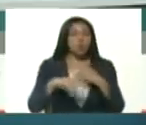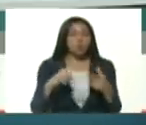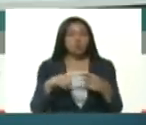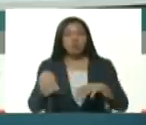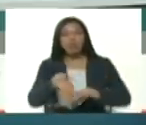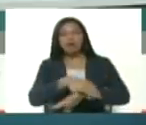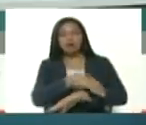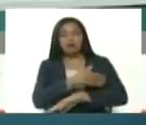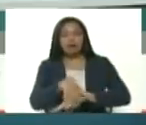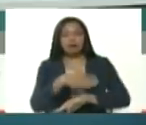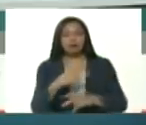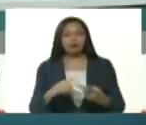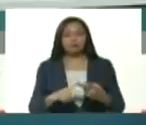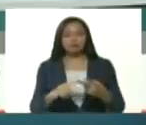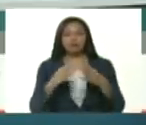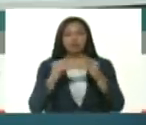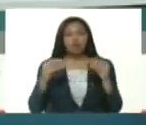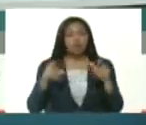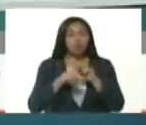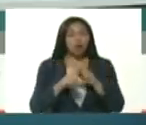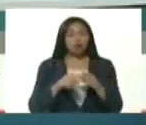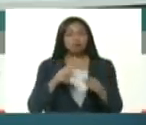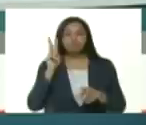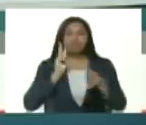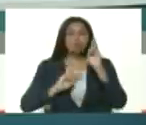calles, todo, todo, todo.